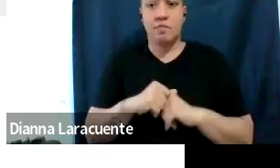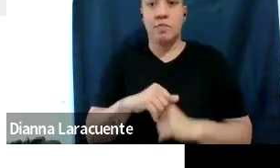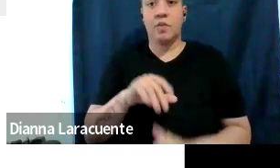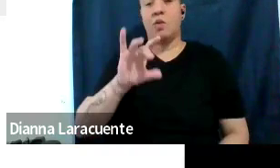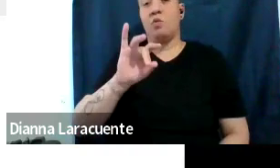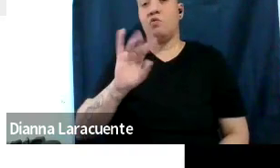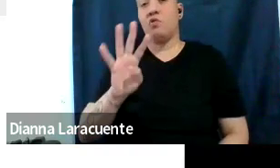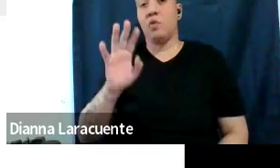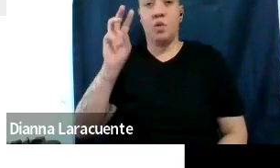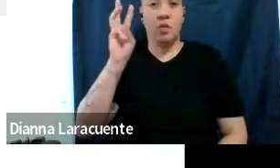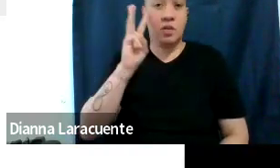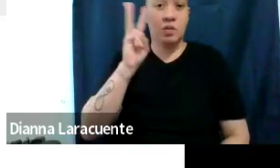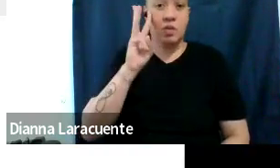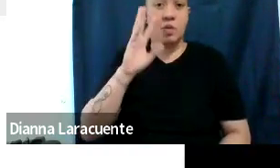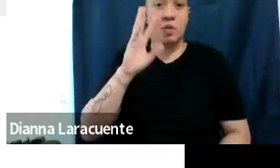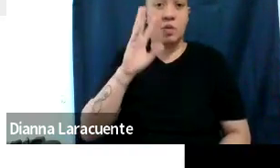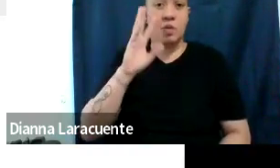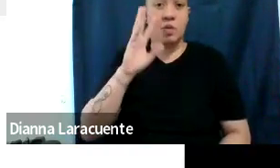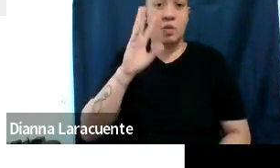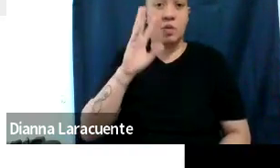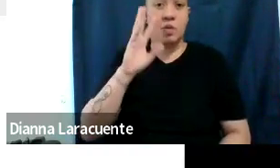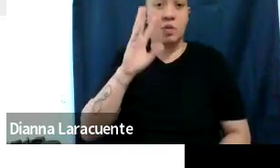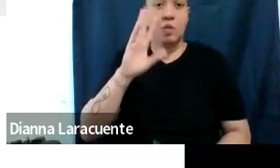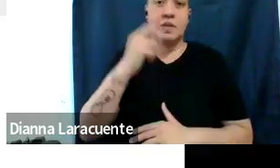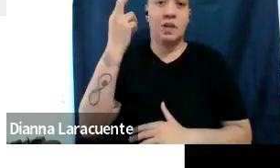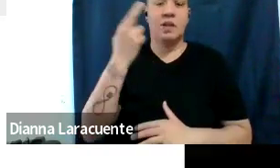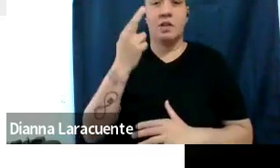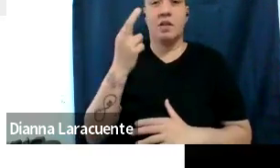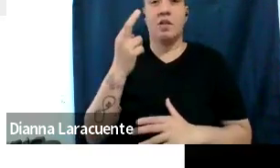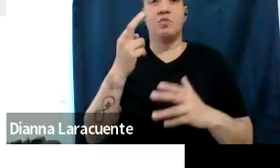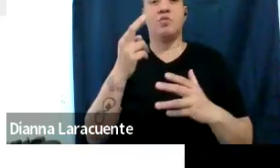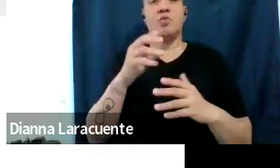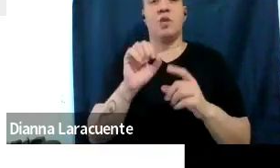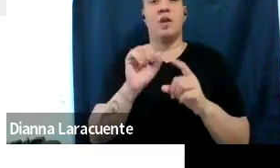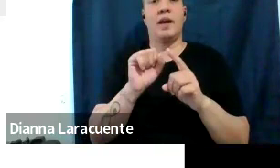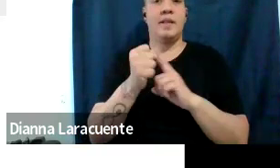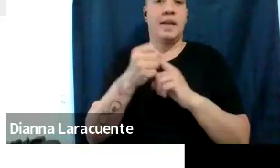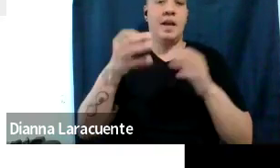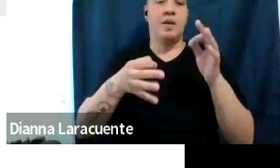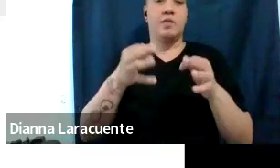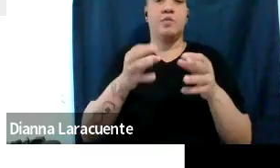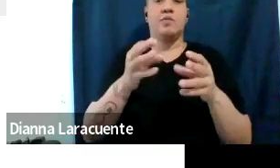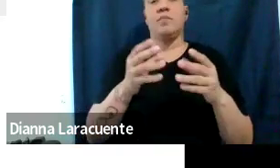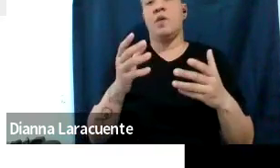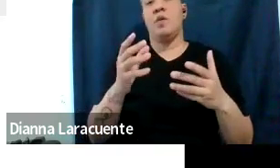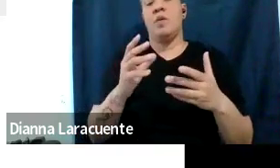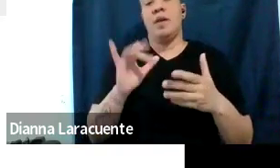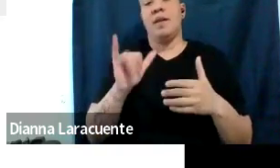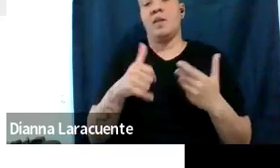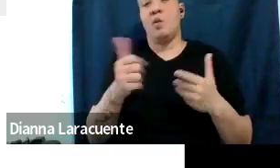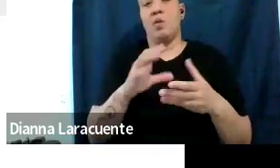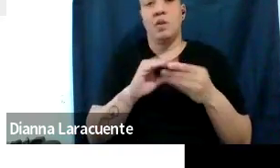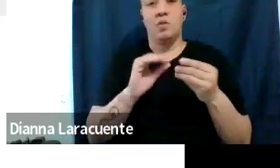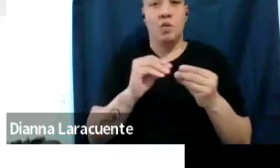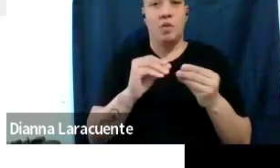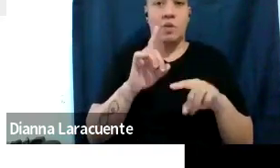84 testigos, todos falsos, por eso se derrumba el caso. Y eso es otra historia que no me va a dar tiempo a contestar, pero yo lo que quiero es que vean